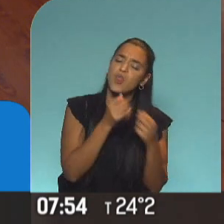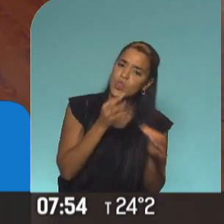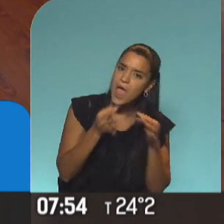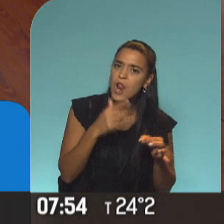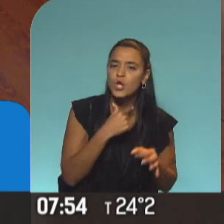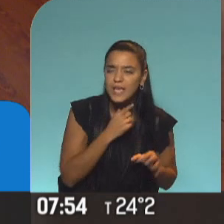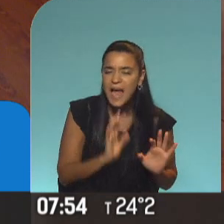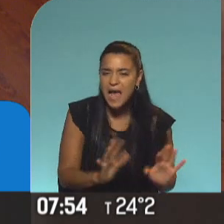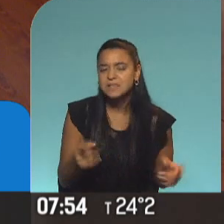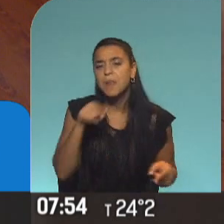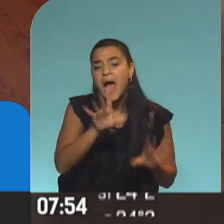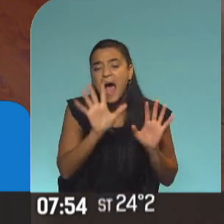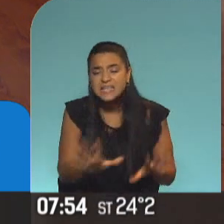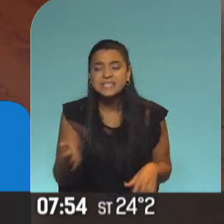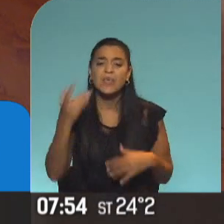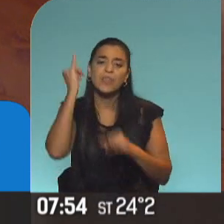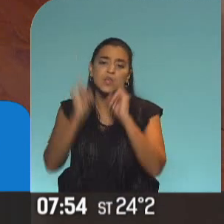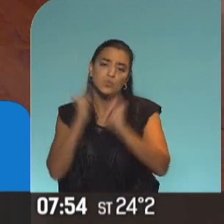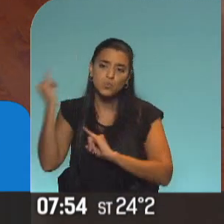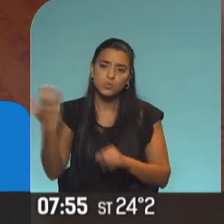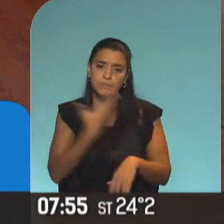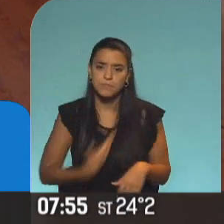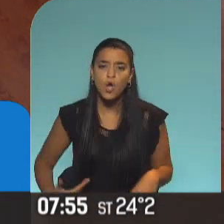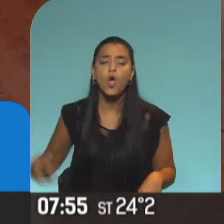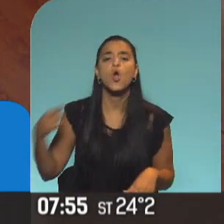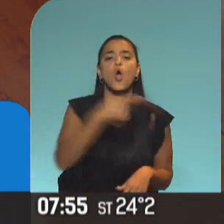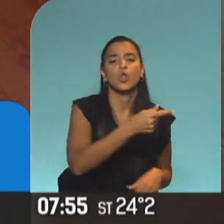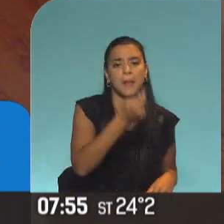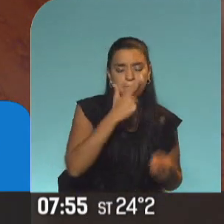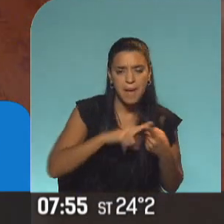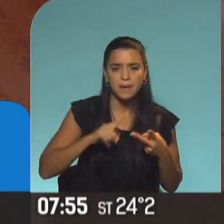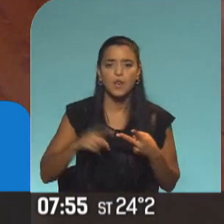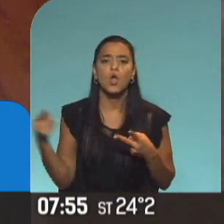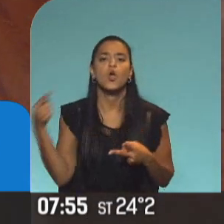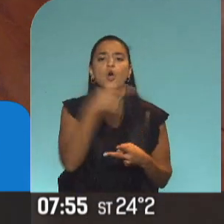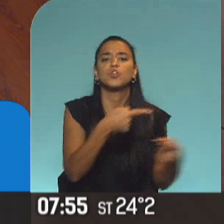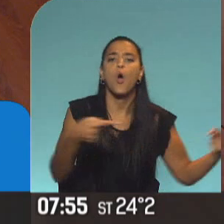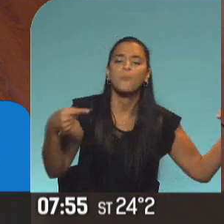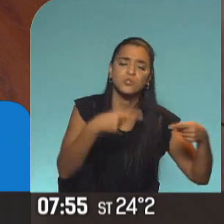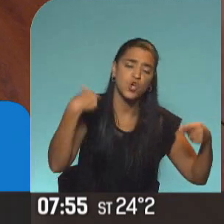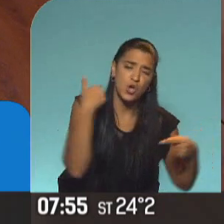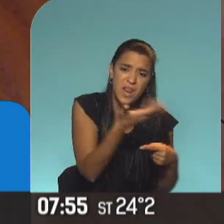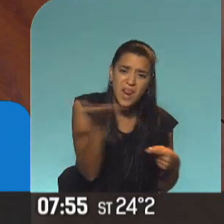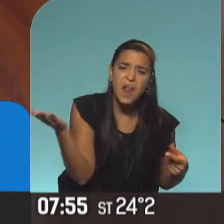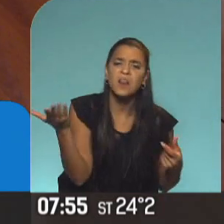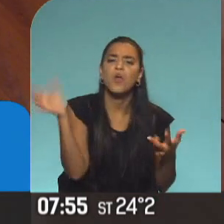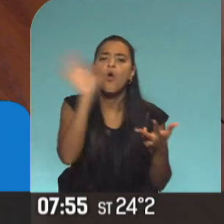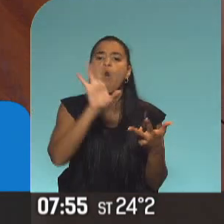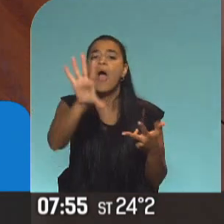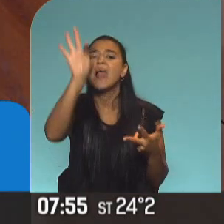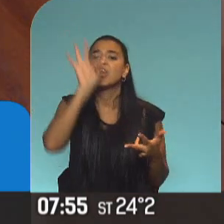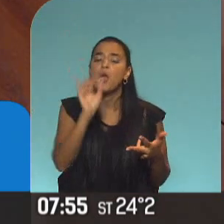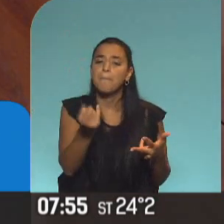en este sentido, el discurso de Alberto Fernández apuntó contra Macri, apuntó contra la oposición en general. ¿Lo eligió a